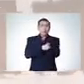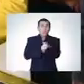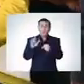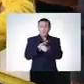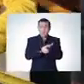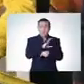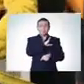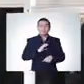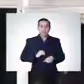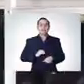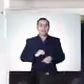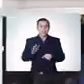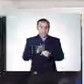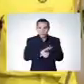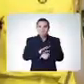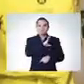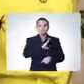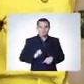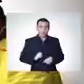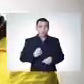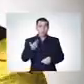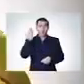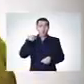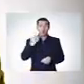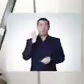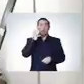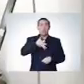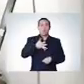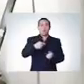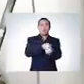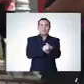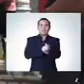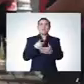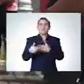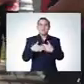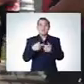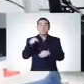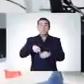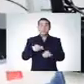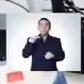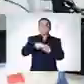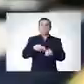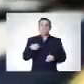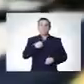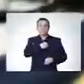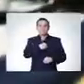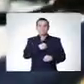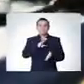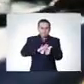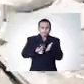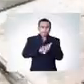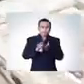de nuestro país. Sí, todos, los mismos que fueron abandonados durante décadas. Estamos contratando médicos,